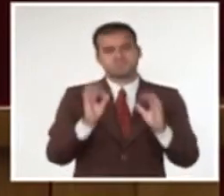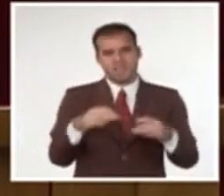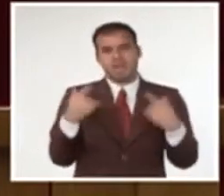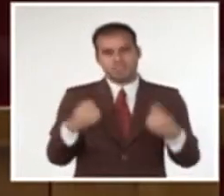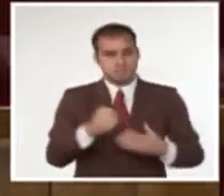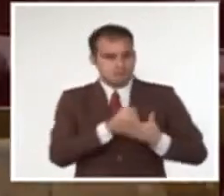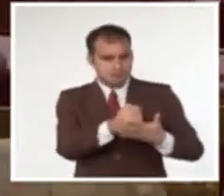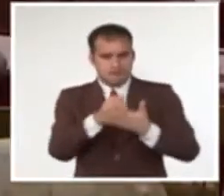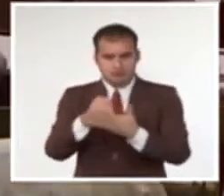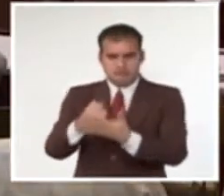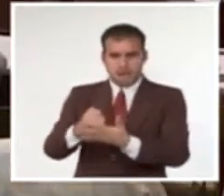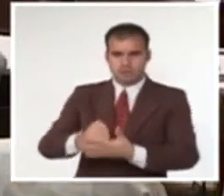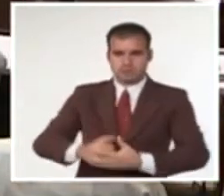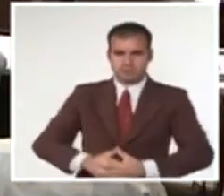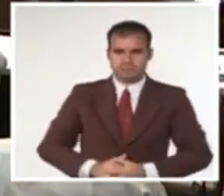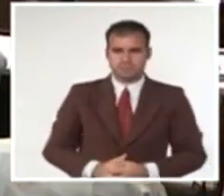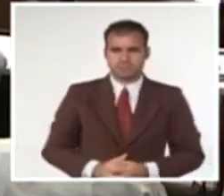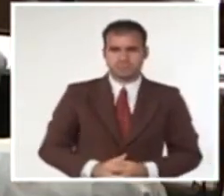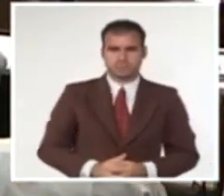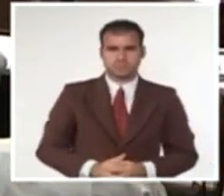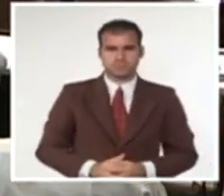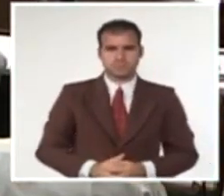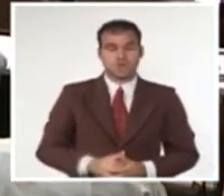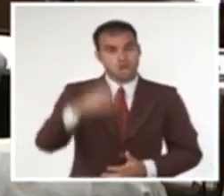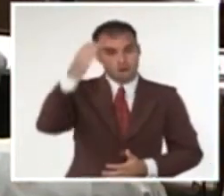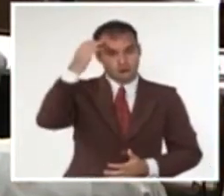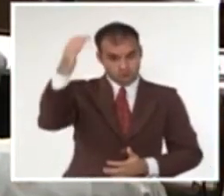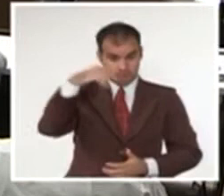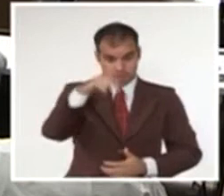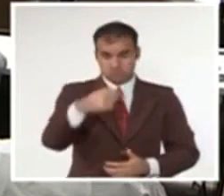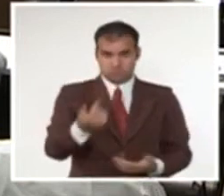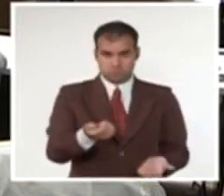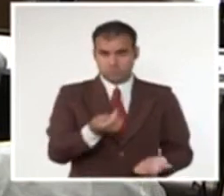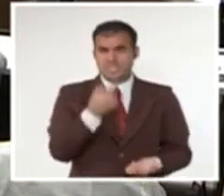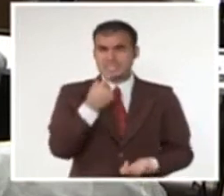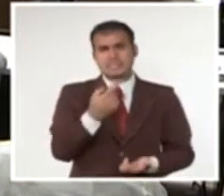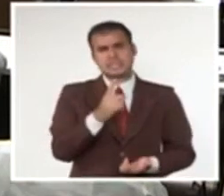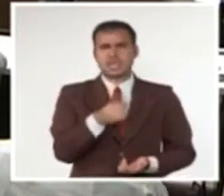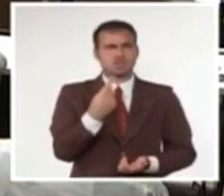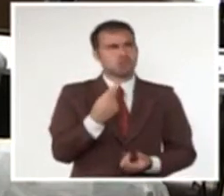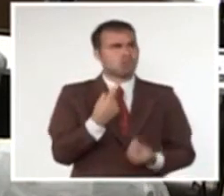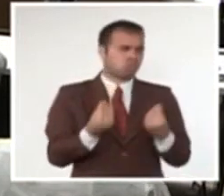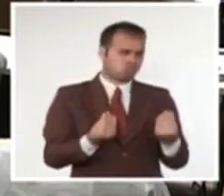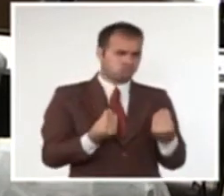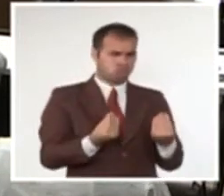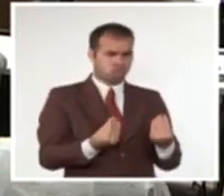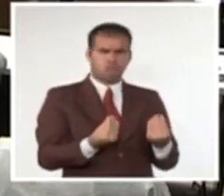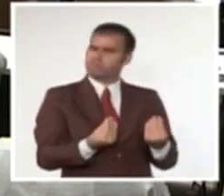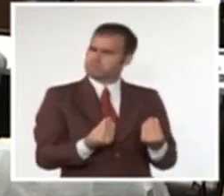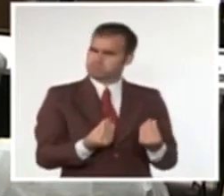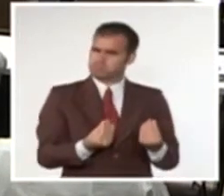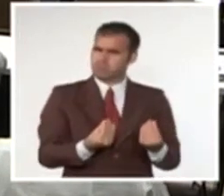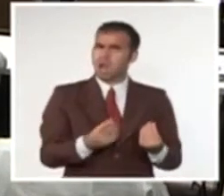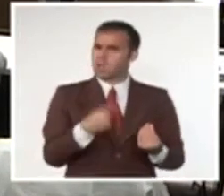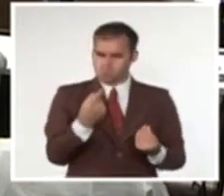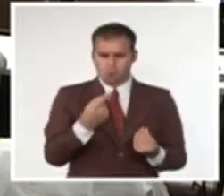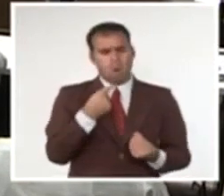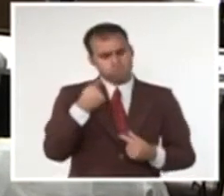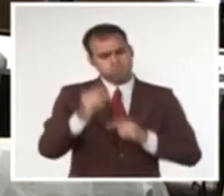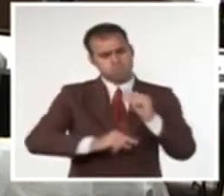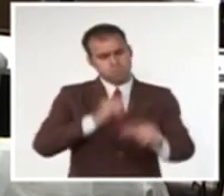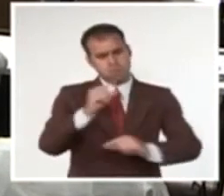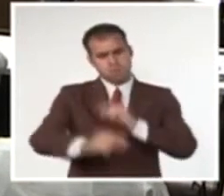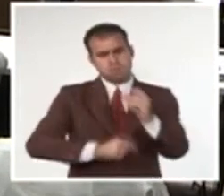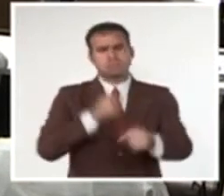maravilla. Este gobierno, al que tachan de incapaz, ha sido capaz de gestar la creación